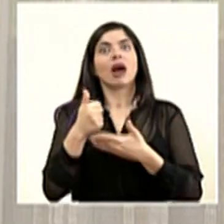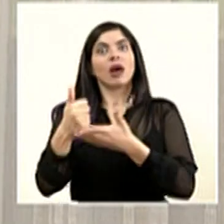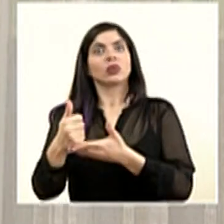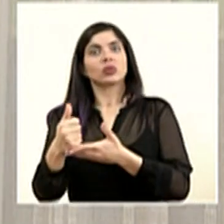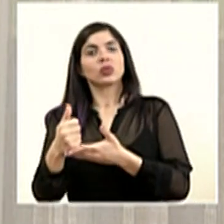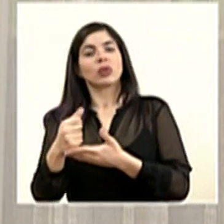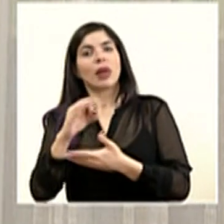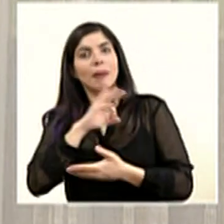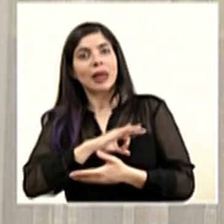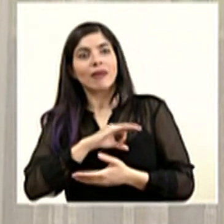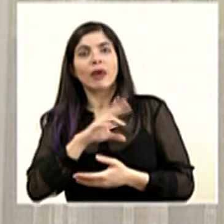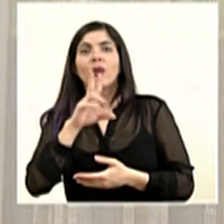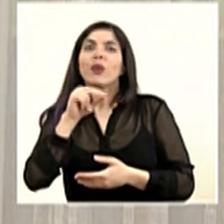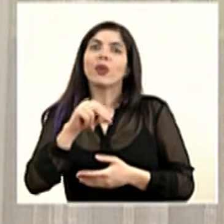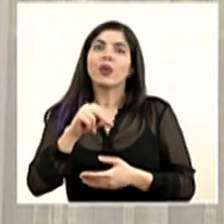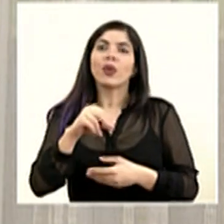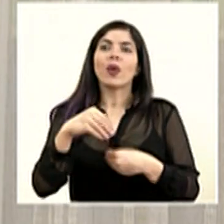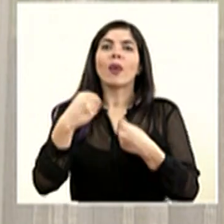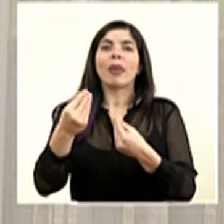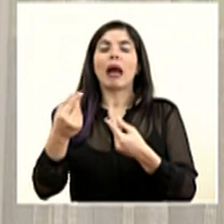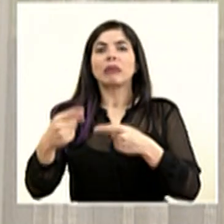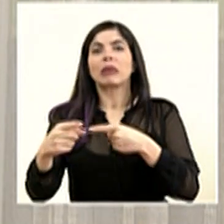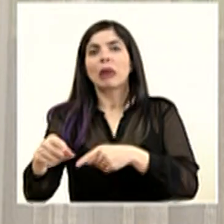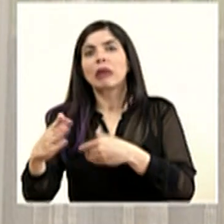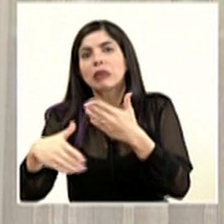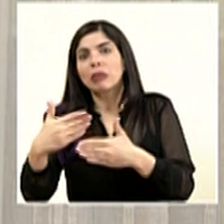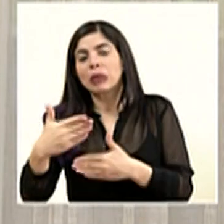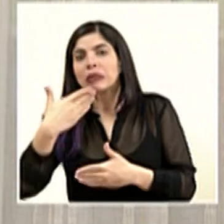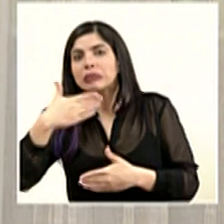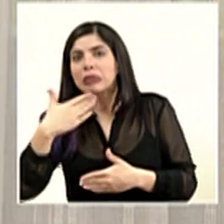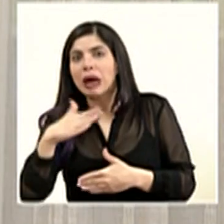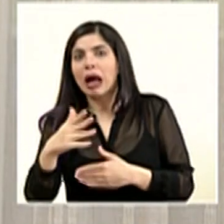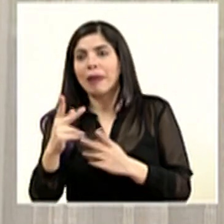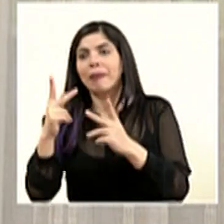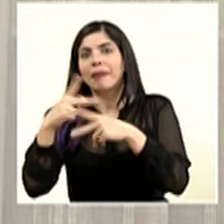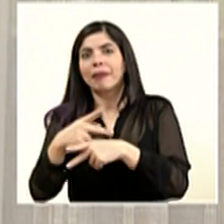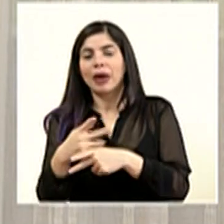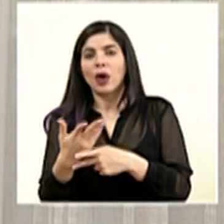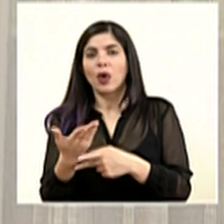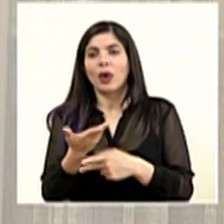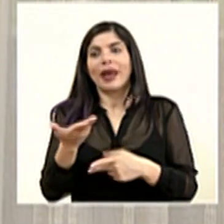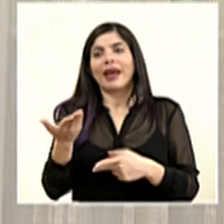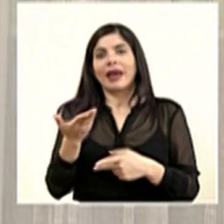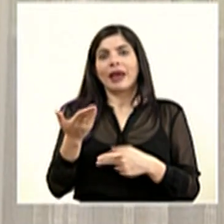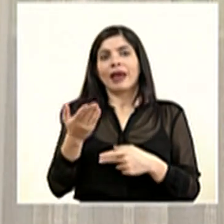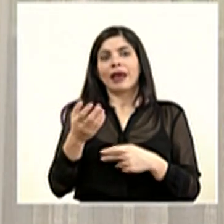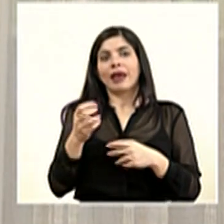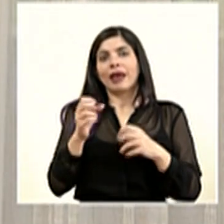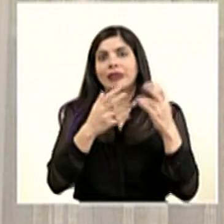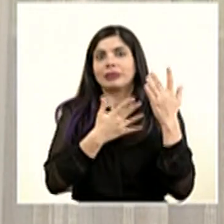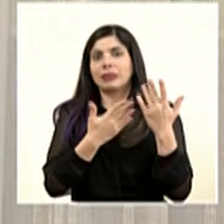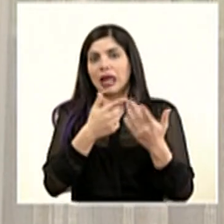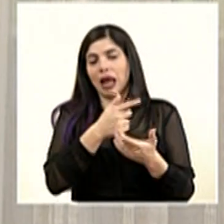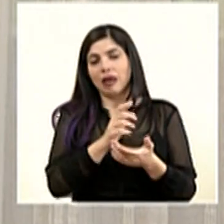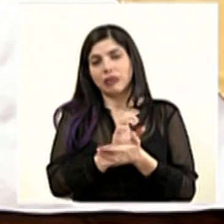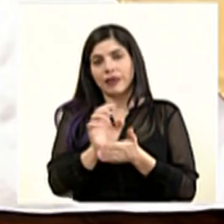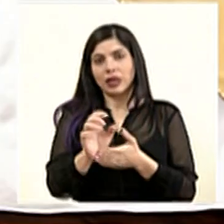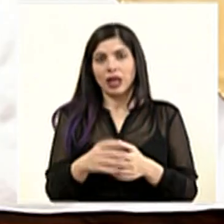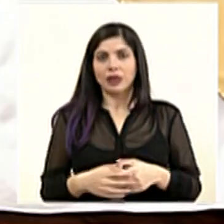no vaya a provocar efectos adversos más grandes de lo que eventualmente se podría esperar.